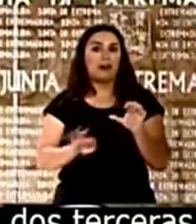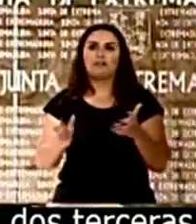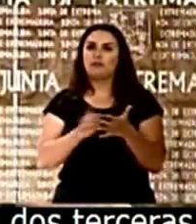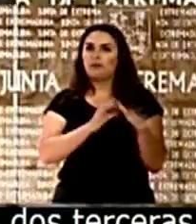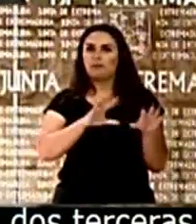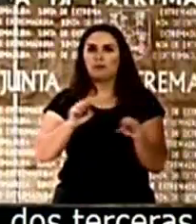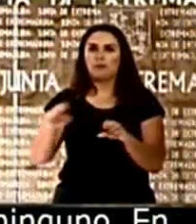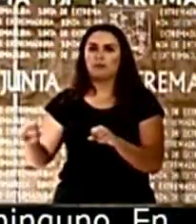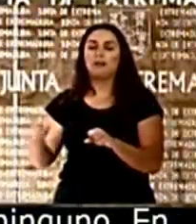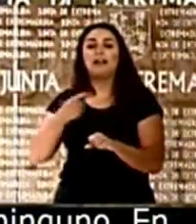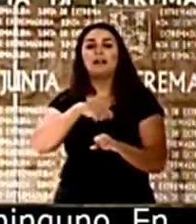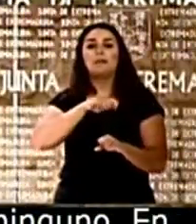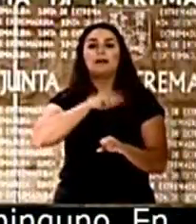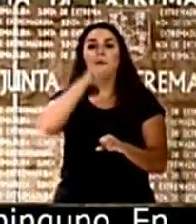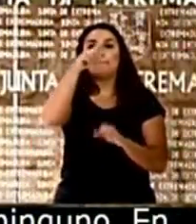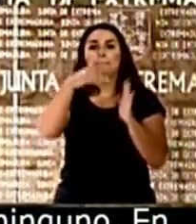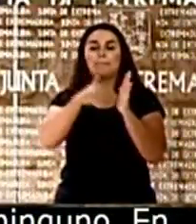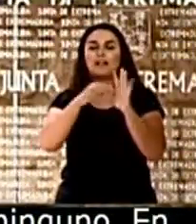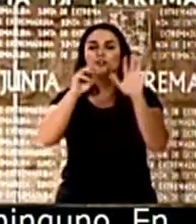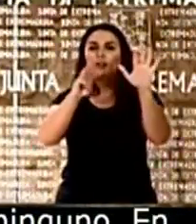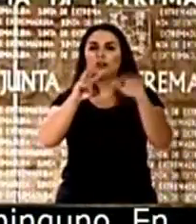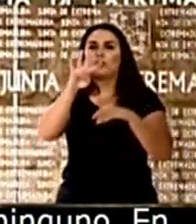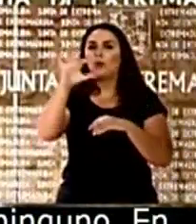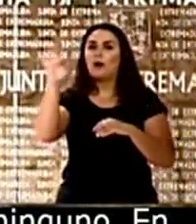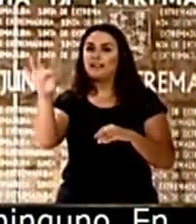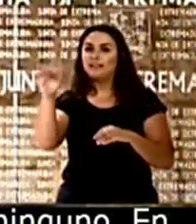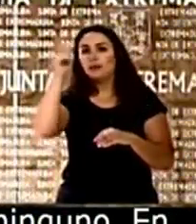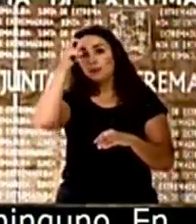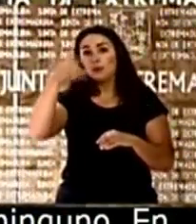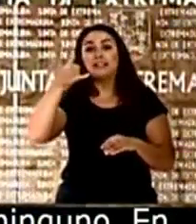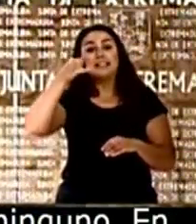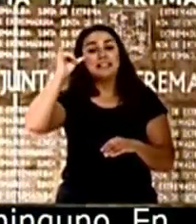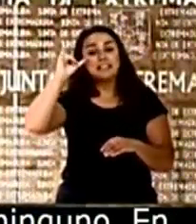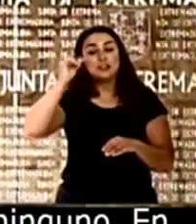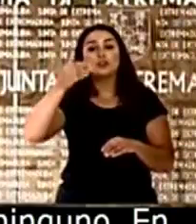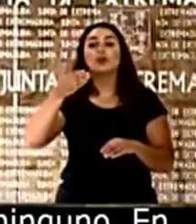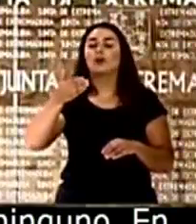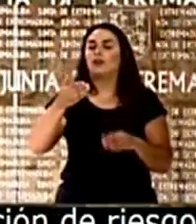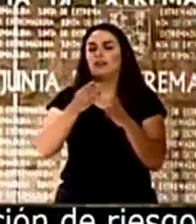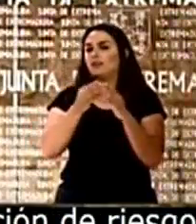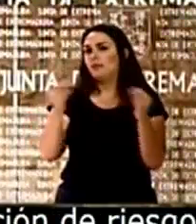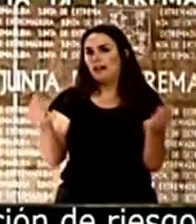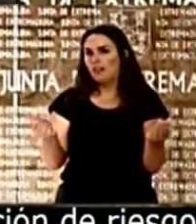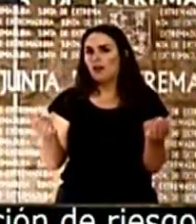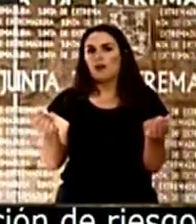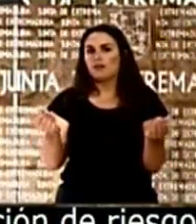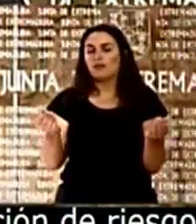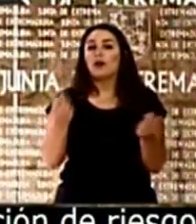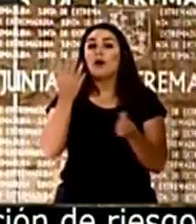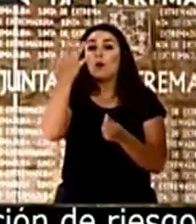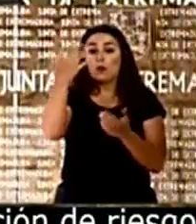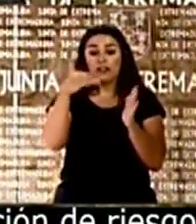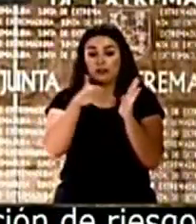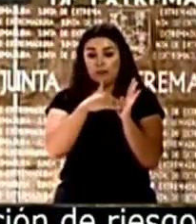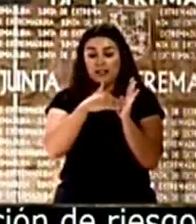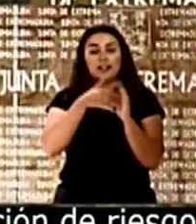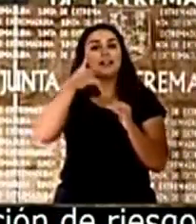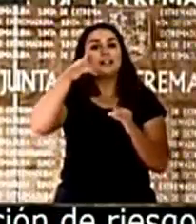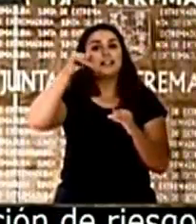con 1.840 pueblos en situación de riesgo de muerte demográfica, 4.000 de ellos en